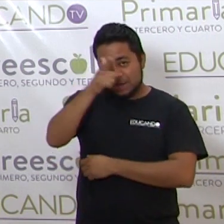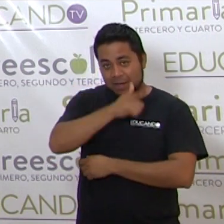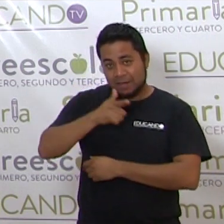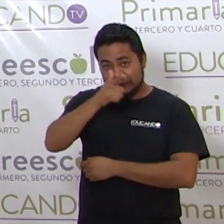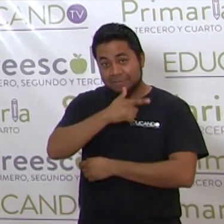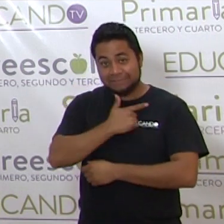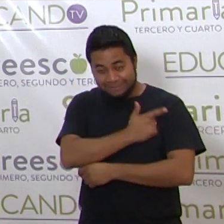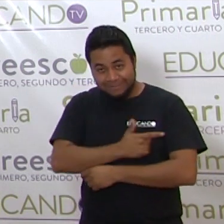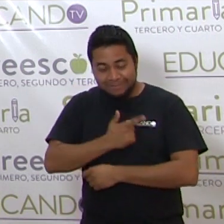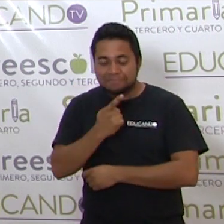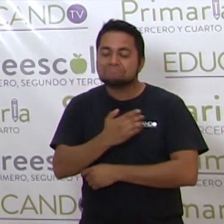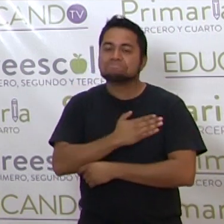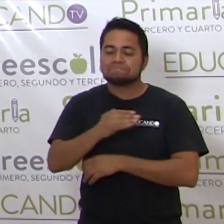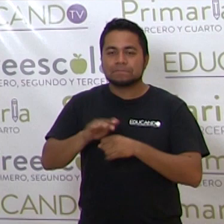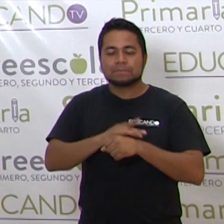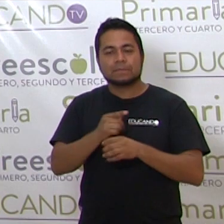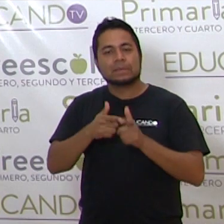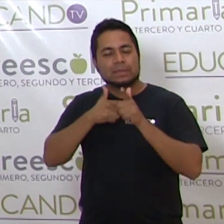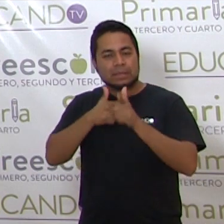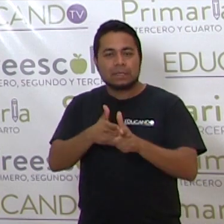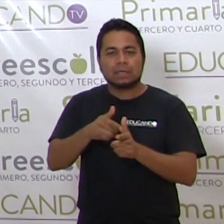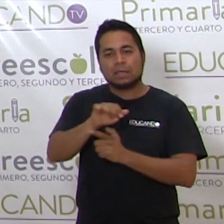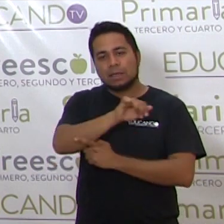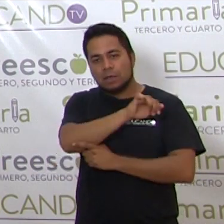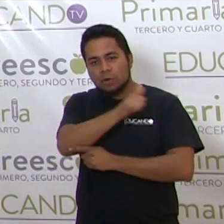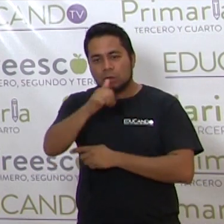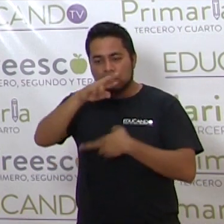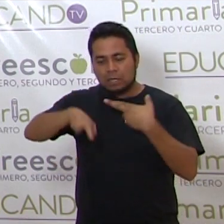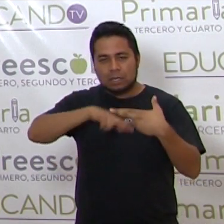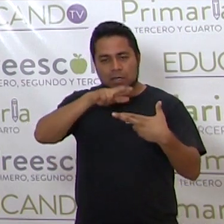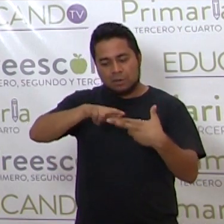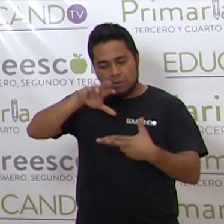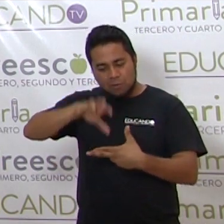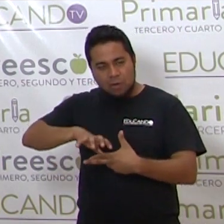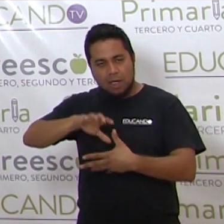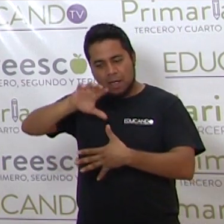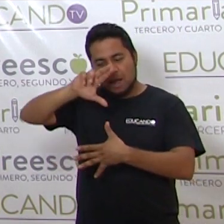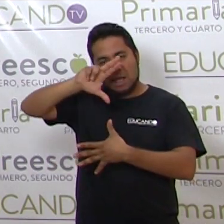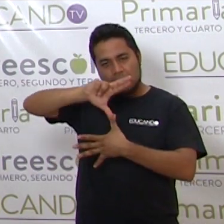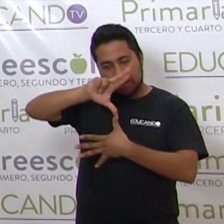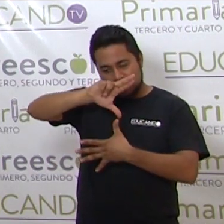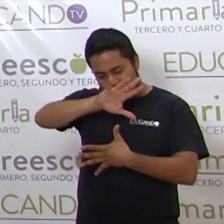pues qué bueno porque vamos a pasar a una cuarta región de latinoamérica